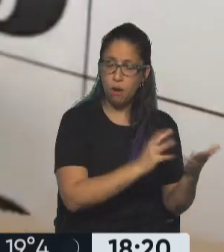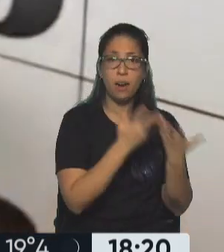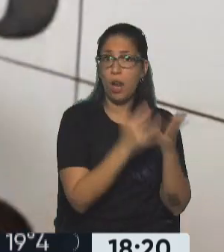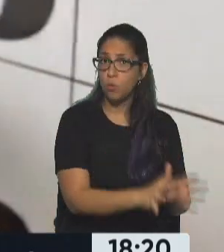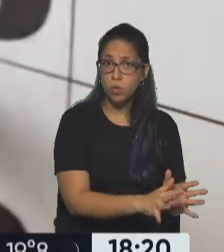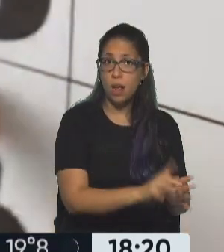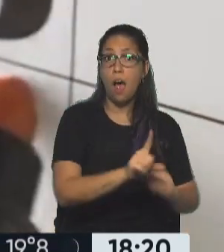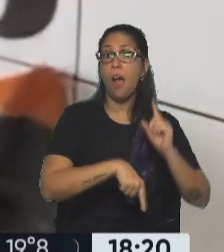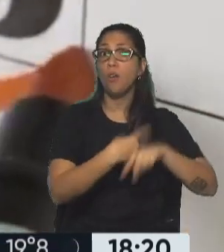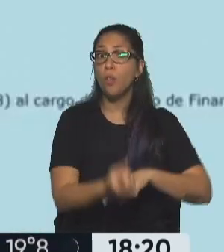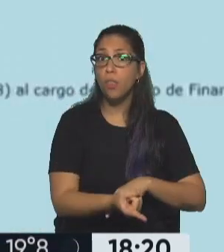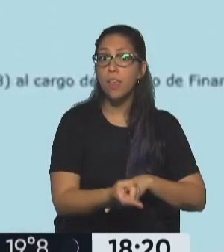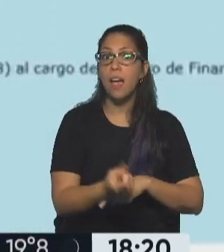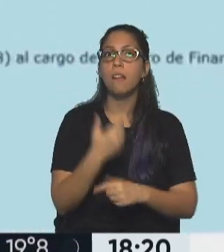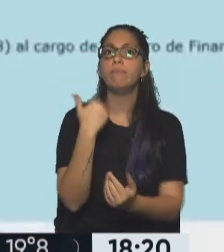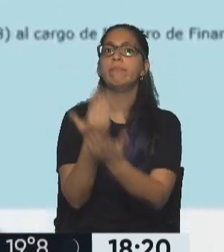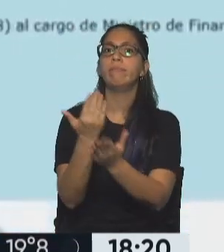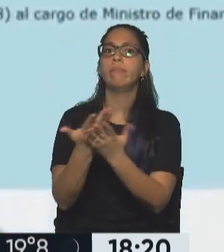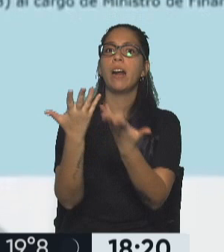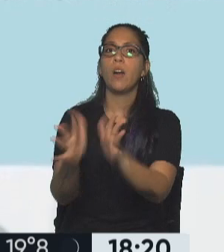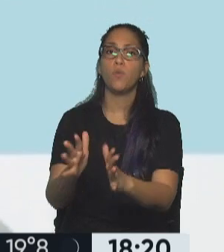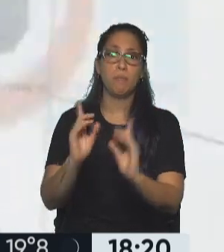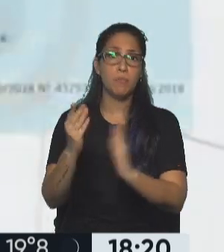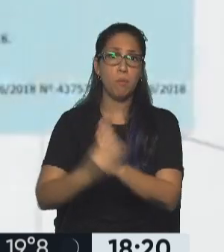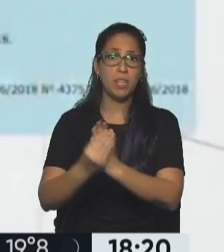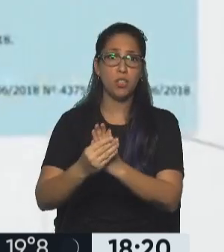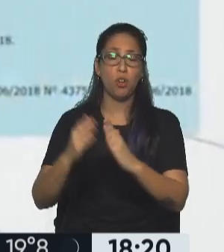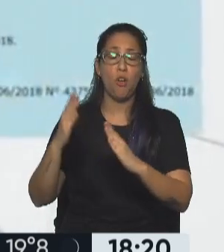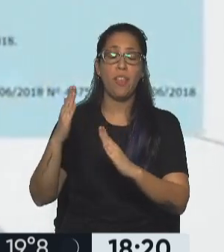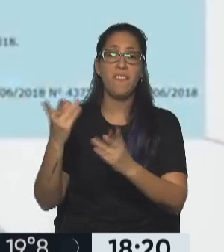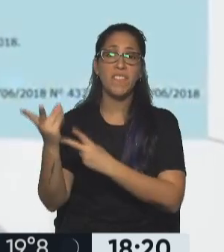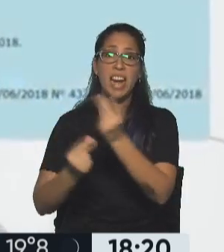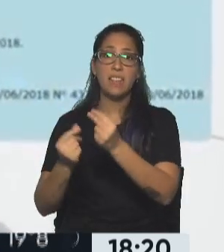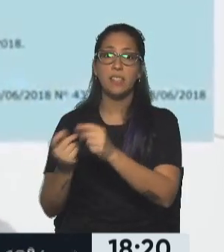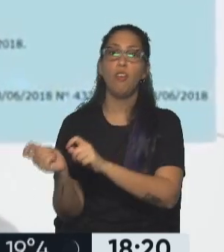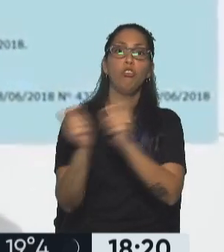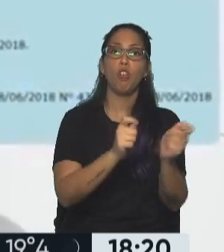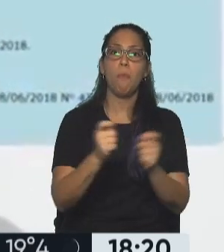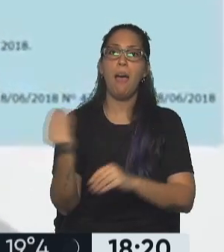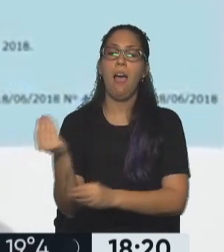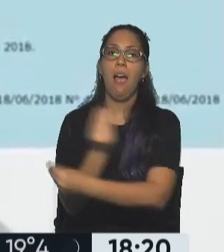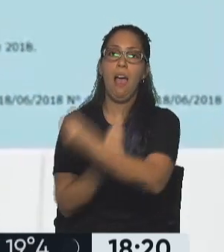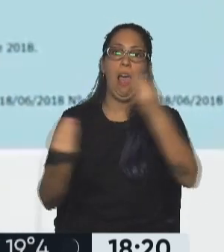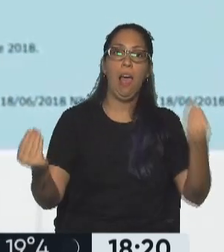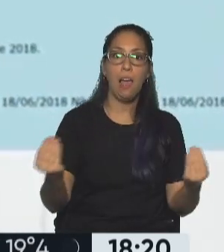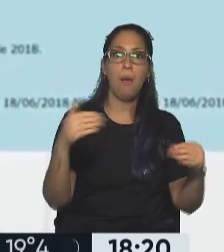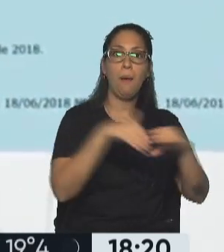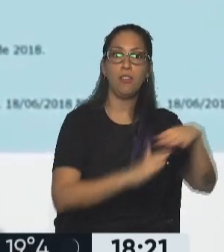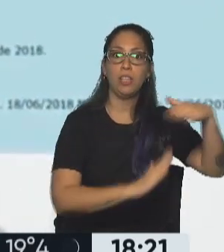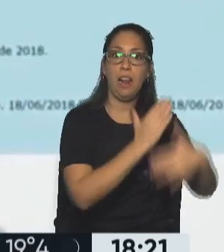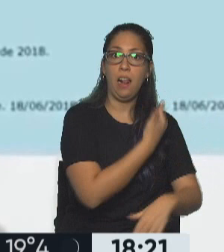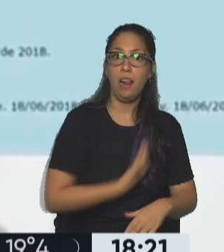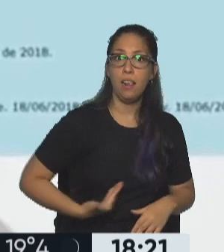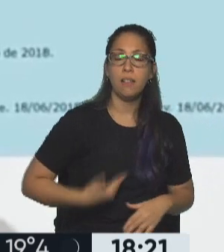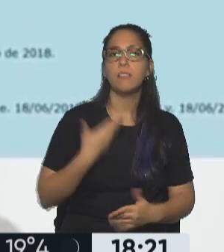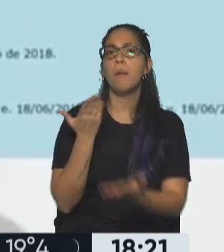Al día siguiente, presenta la renuncia el ministro de Finanzas, se lo designa como presidente del Banco Central de la República Argentina y se pide acuerdo al